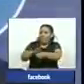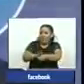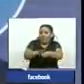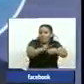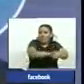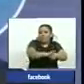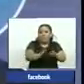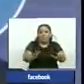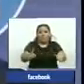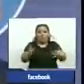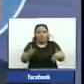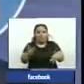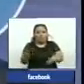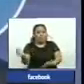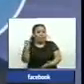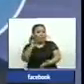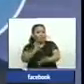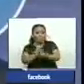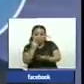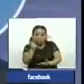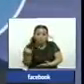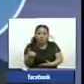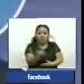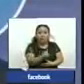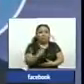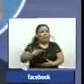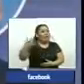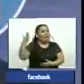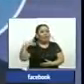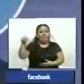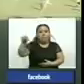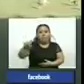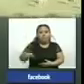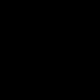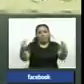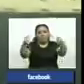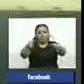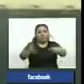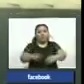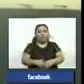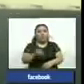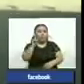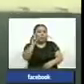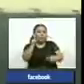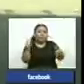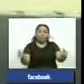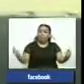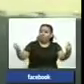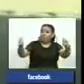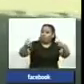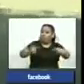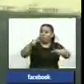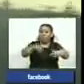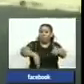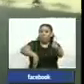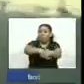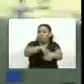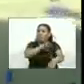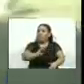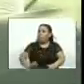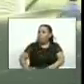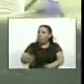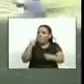Tenemos que reivindicarnos con nuestra gente, tenemos que perder dos finales. Una de las rivalidades más fuertes del fútbol nacional,